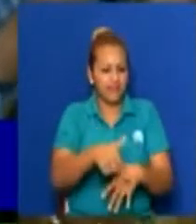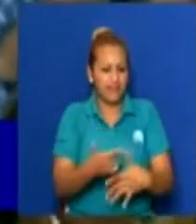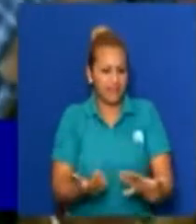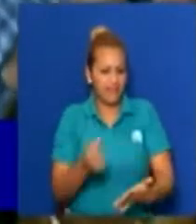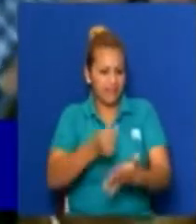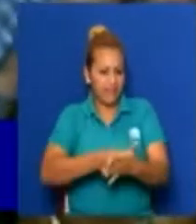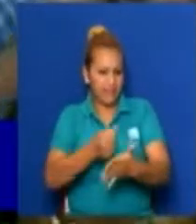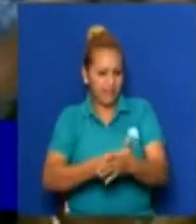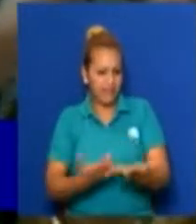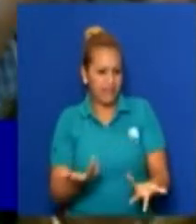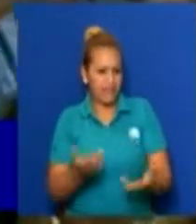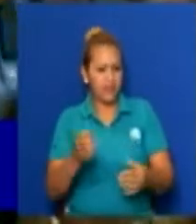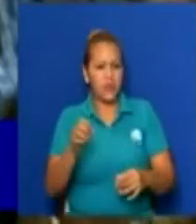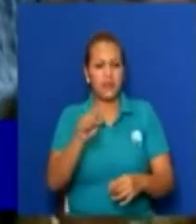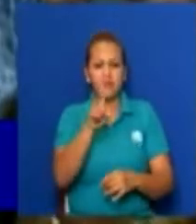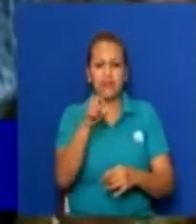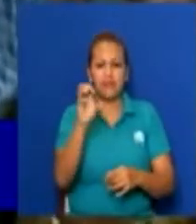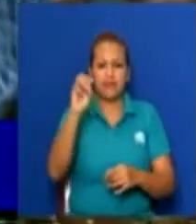en una zona franca,